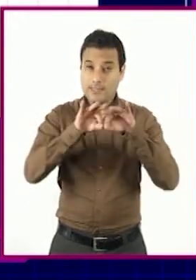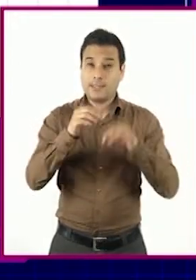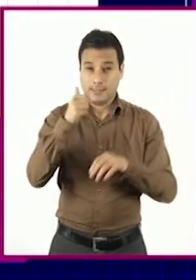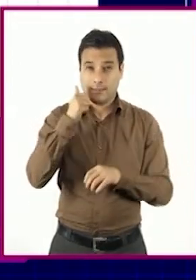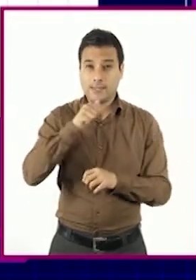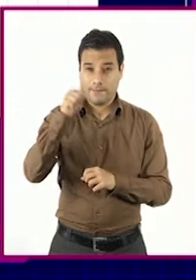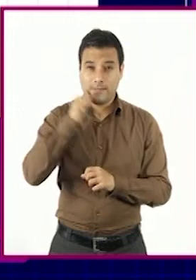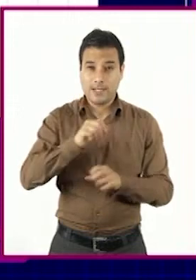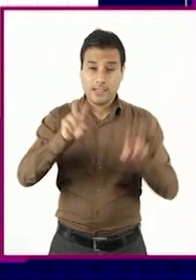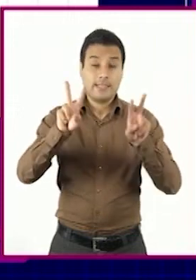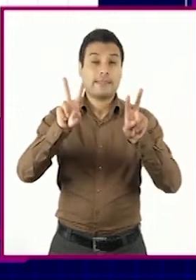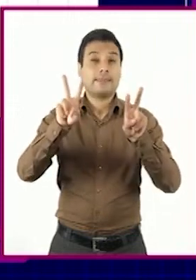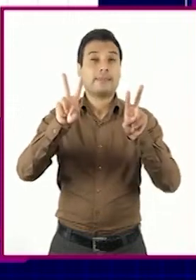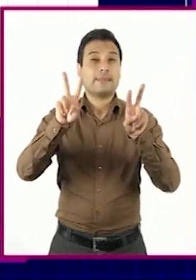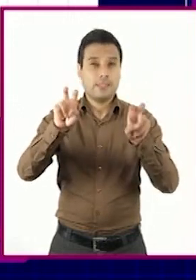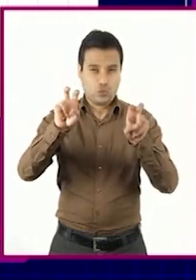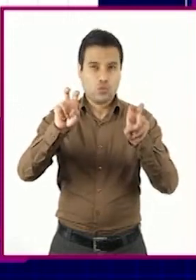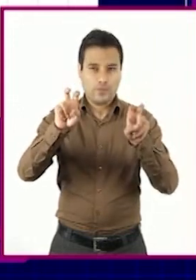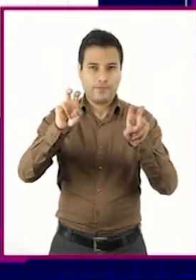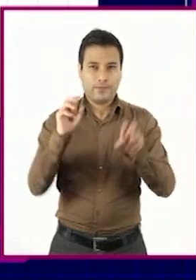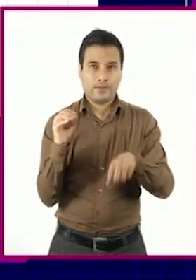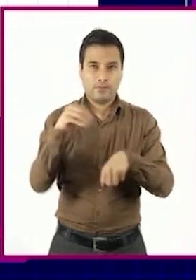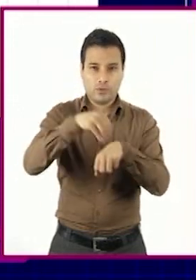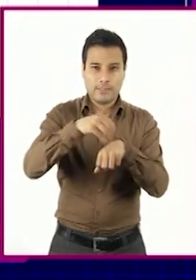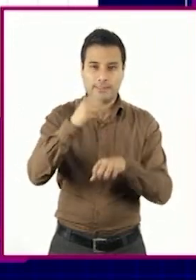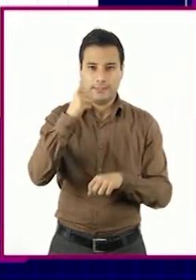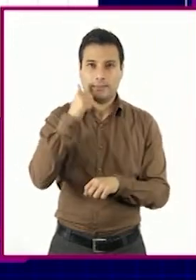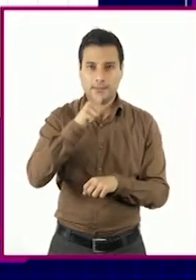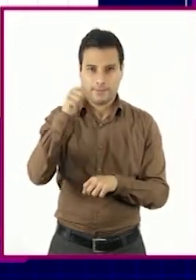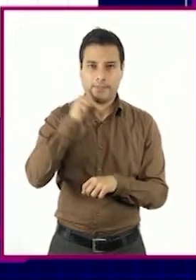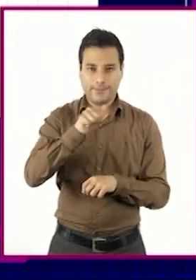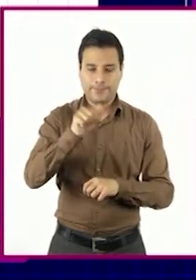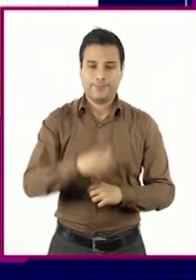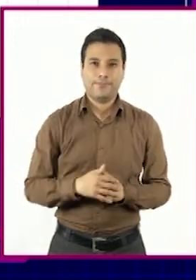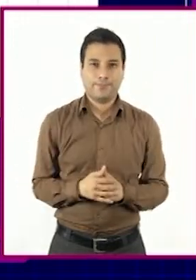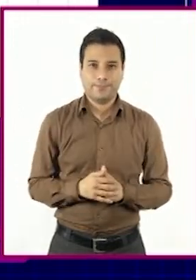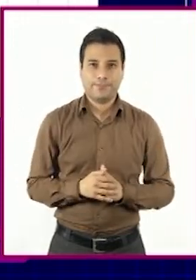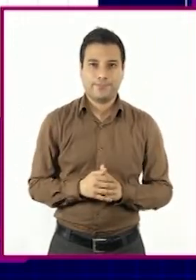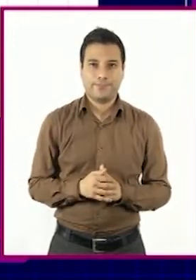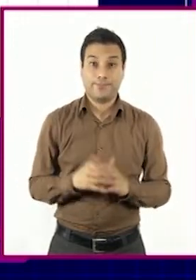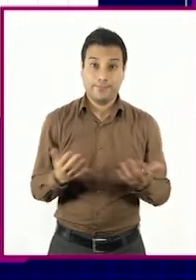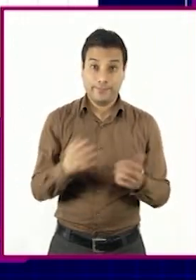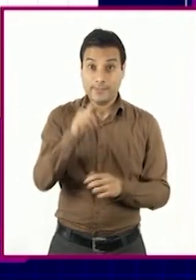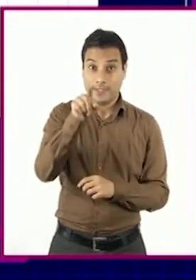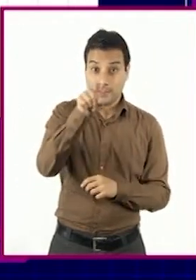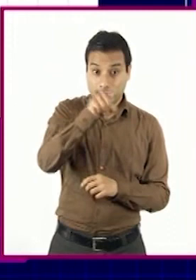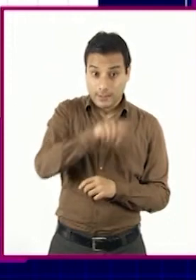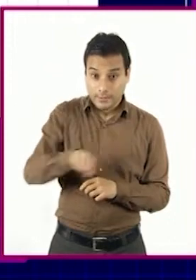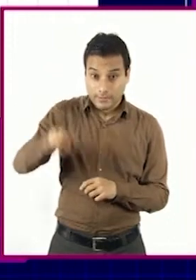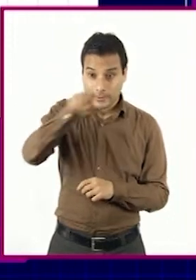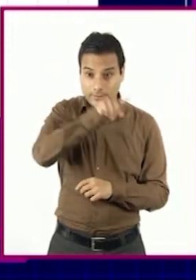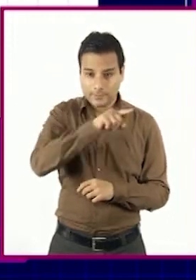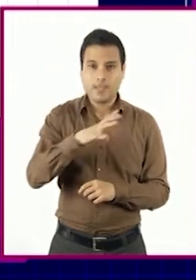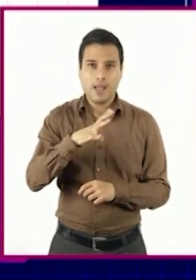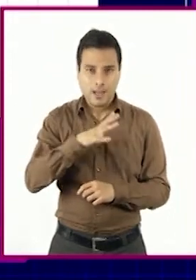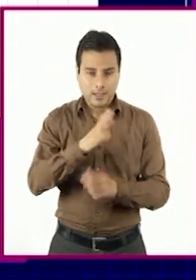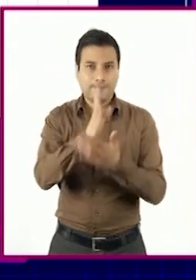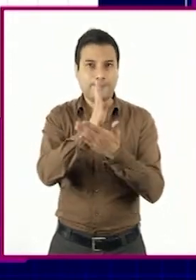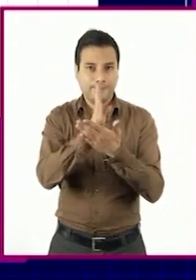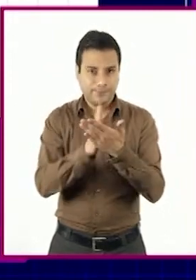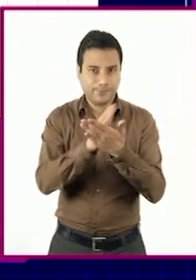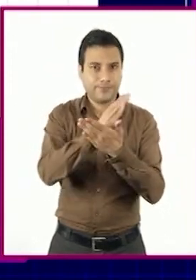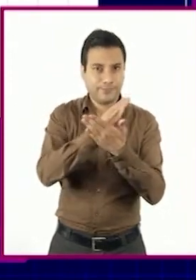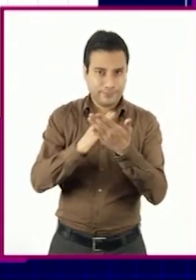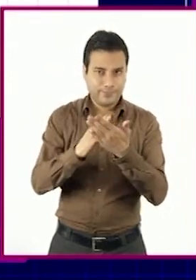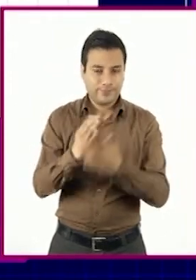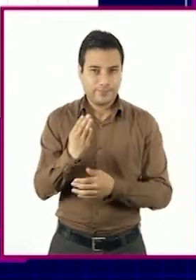título para comprender mejor qué información contiene. Cada gráfica circular contiene sectores, que son